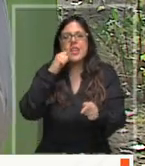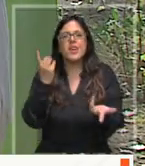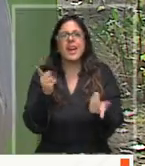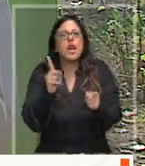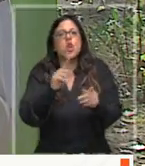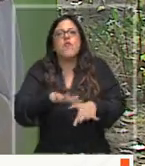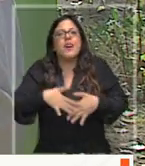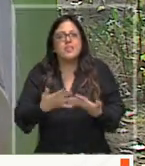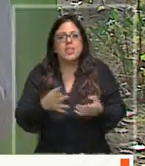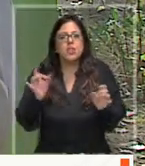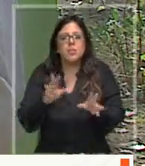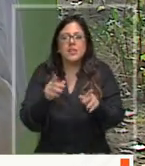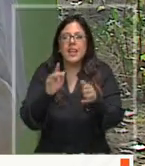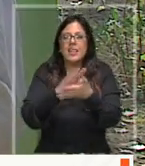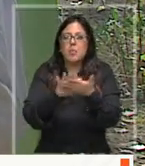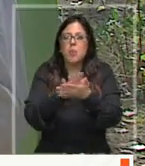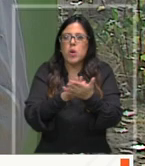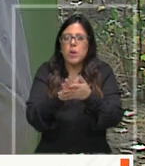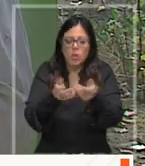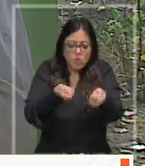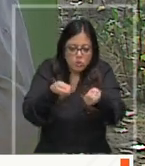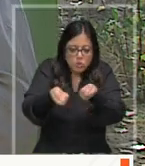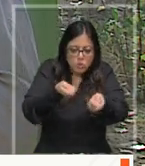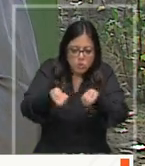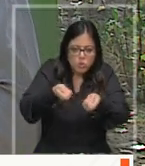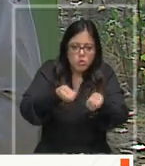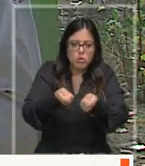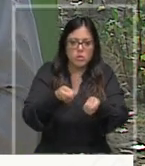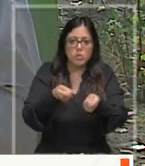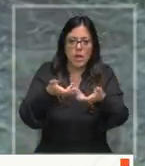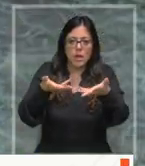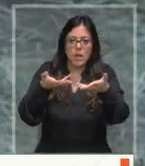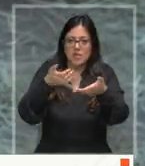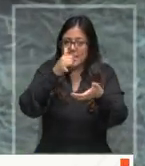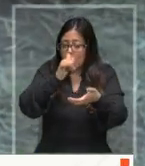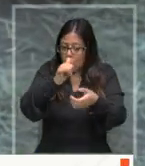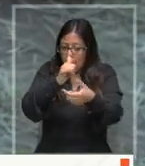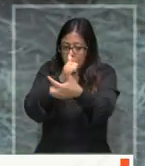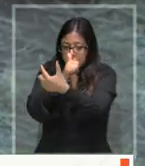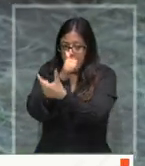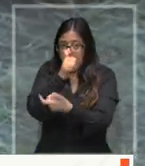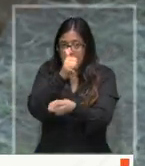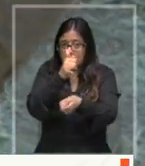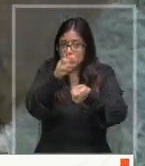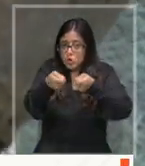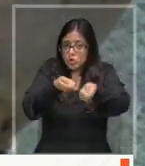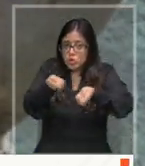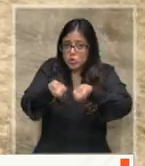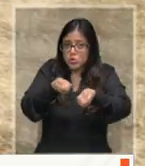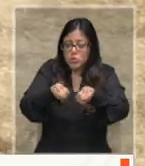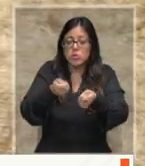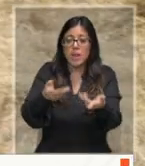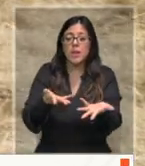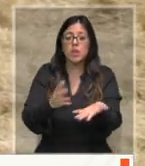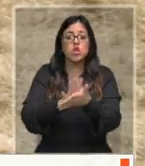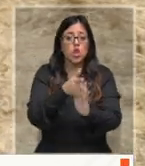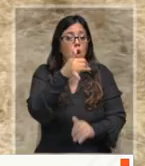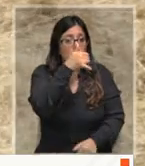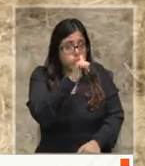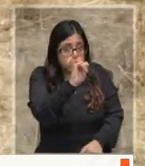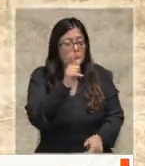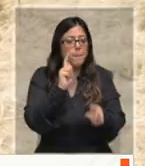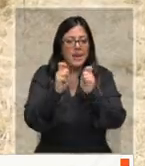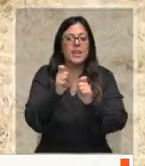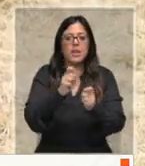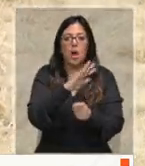más la fricción por ejemplo que permita pasar este objeto digamos a través del cuerno actualmente todas las especies de rinocerontes están en peligro de